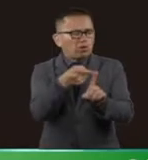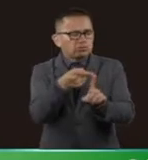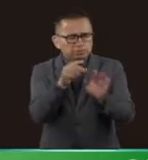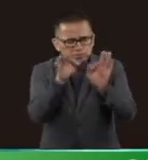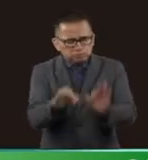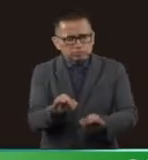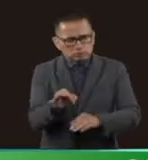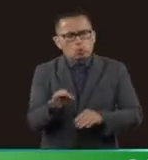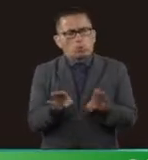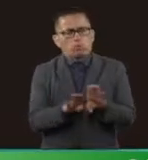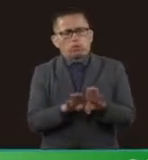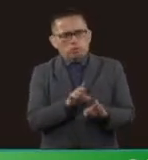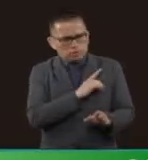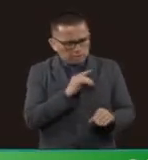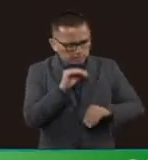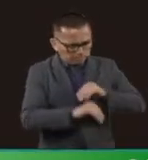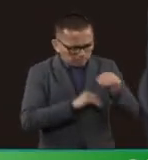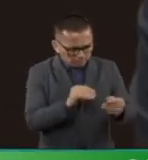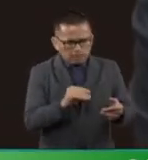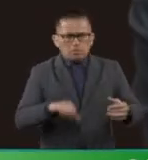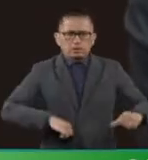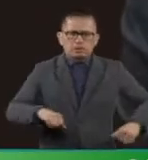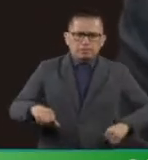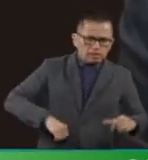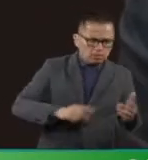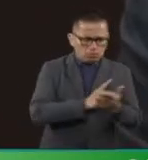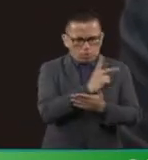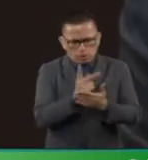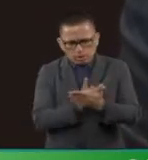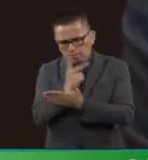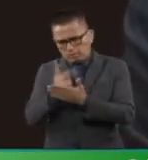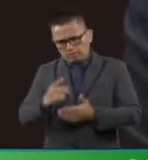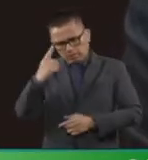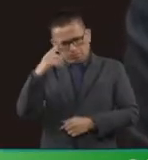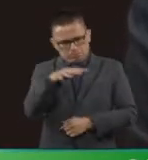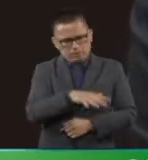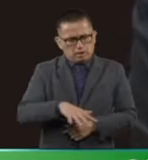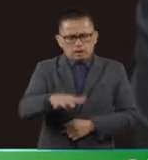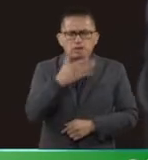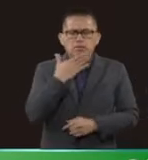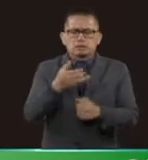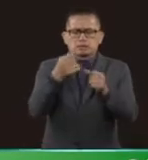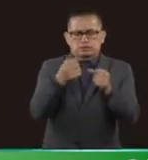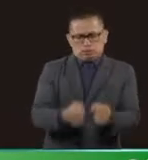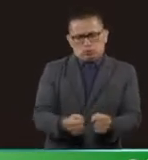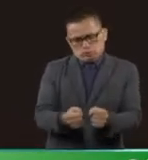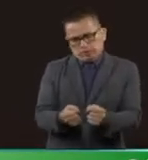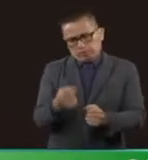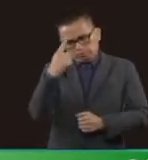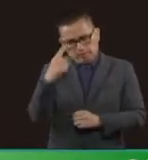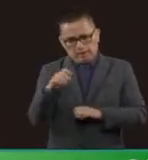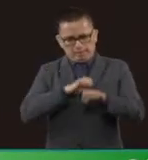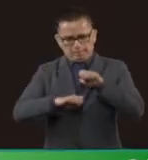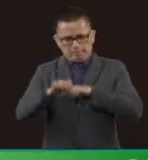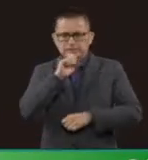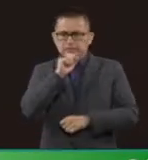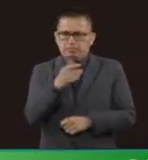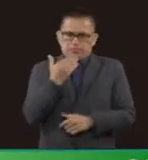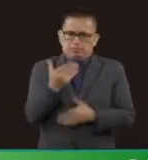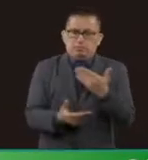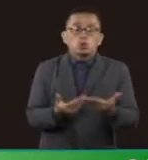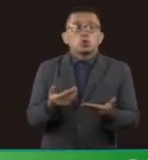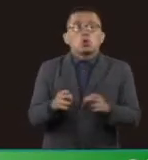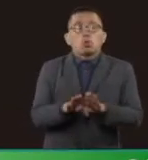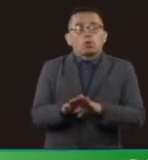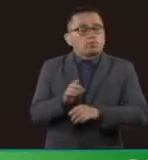públicas adecuadas y dando seguridad en el largo plazo a las empresas es que haya muchas más